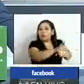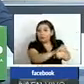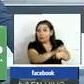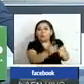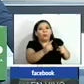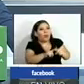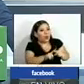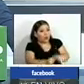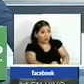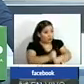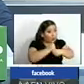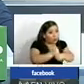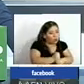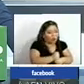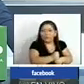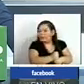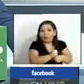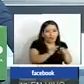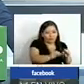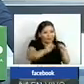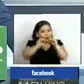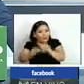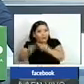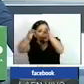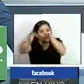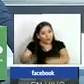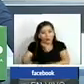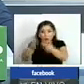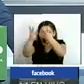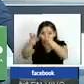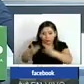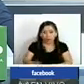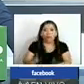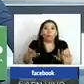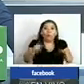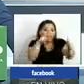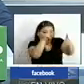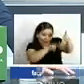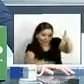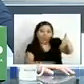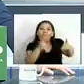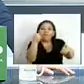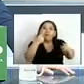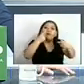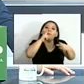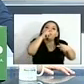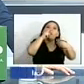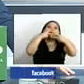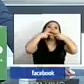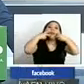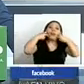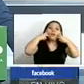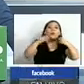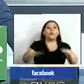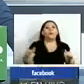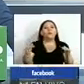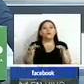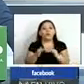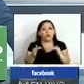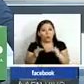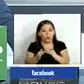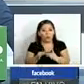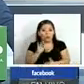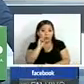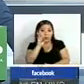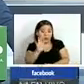que no entran a las cifras oficiales, porque no han sido sometidas a una prueba PCR. También él hablaba del caso de las